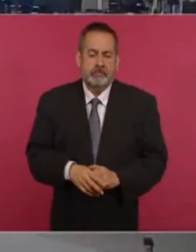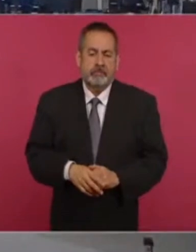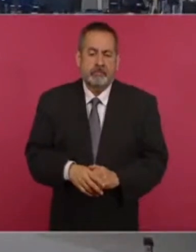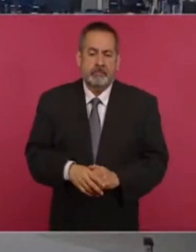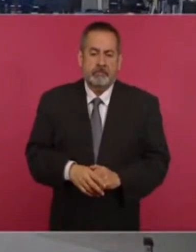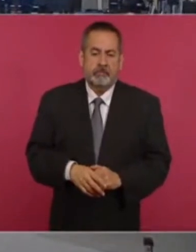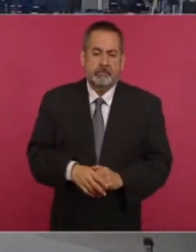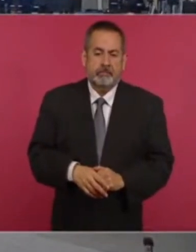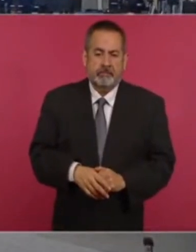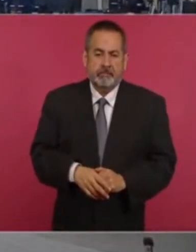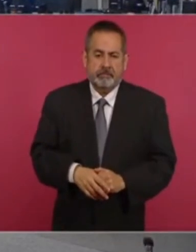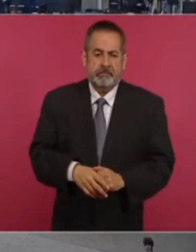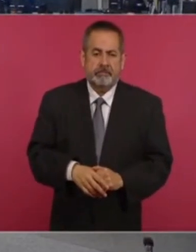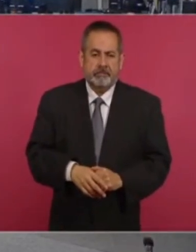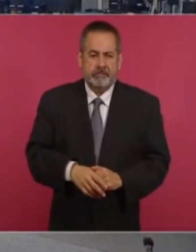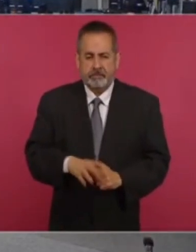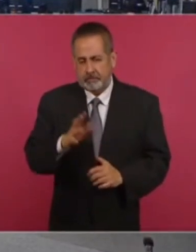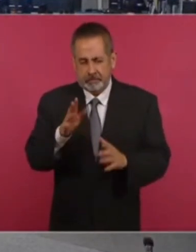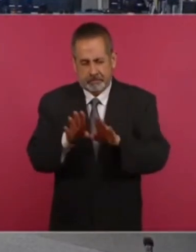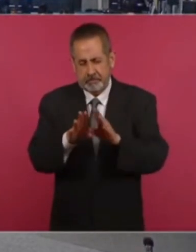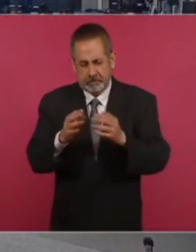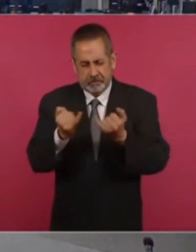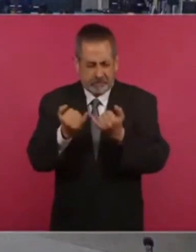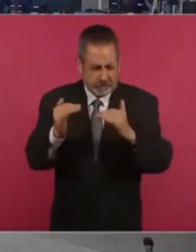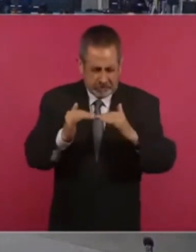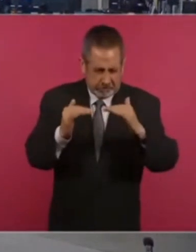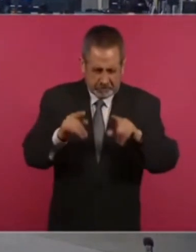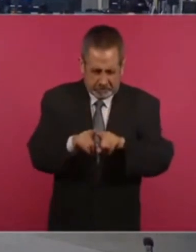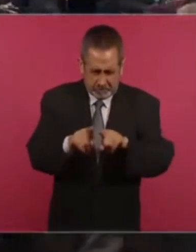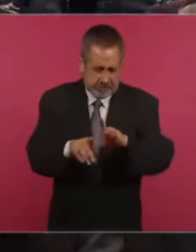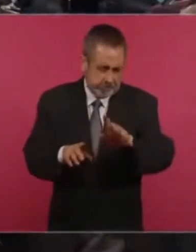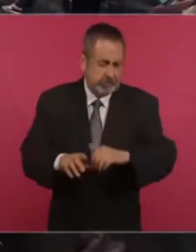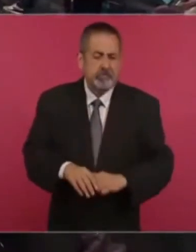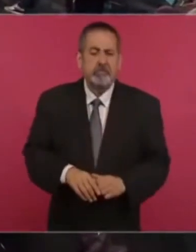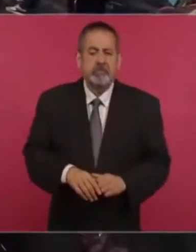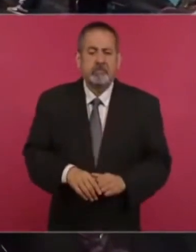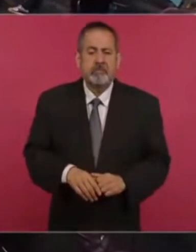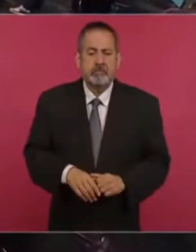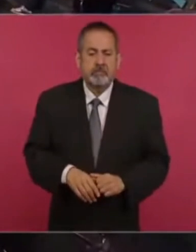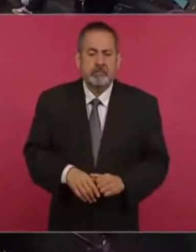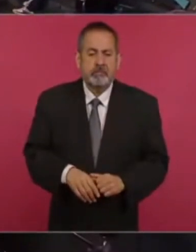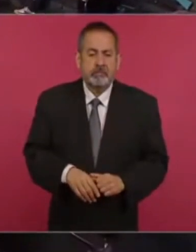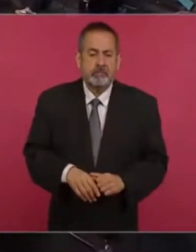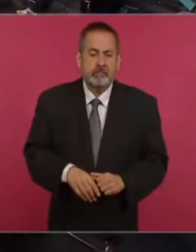Tiene, o sea, están casi parejos. Más, ¿sí? Son los dos países con más población